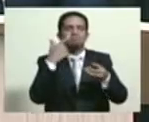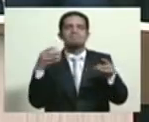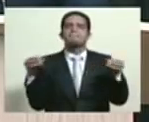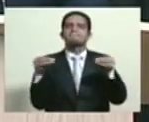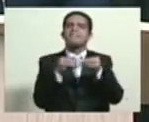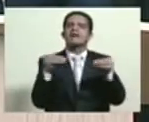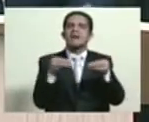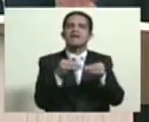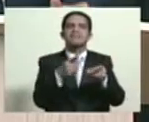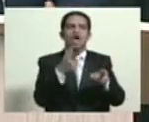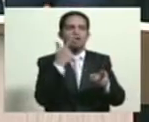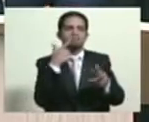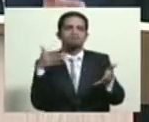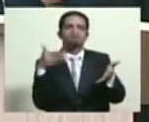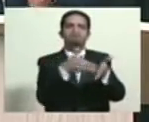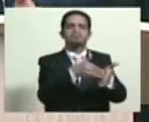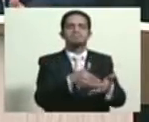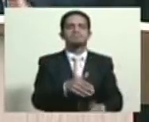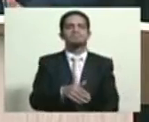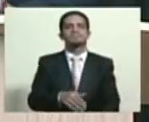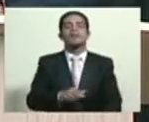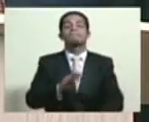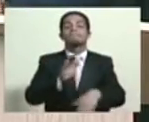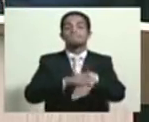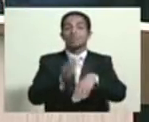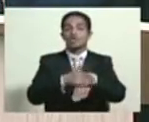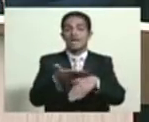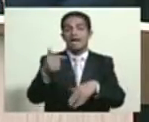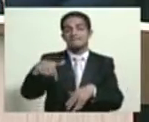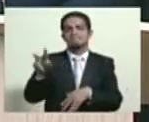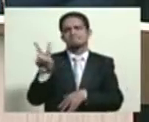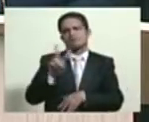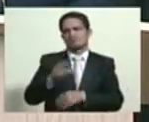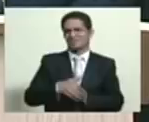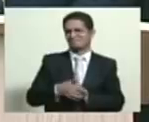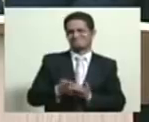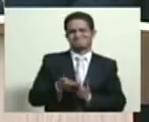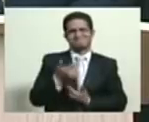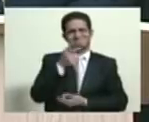porque los lacayos de Venezuela, en Venezuela se burlaban.